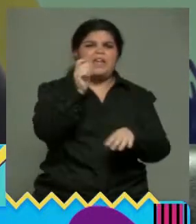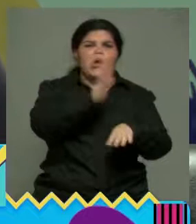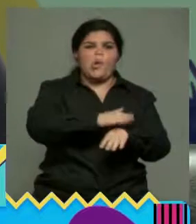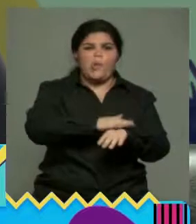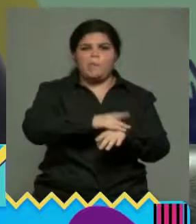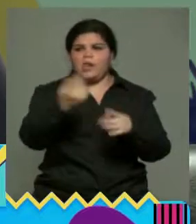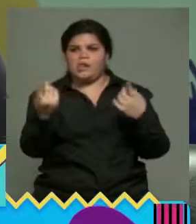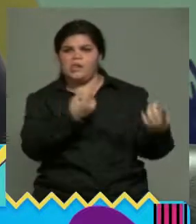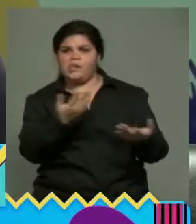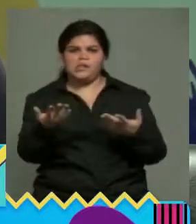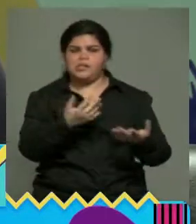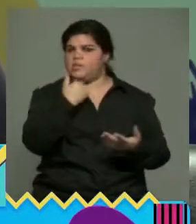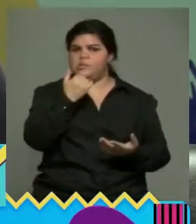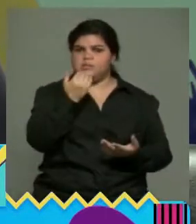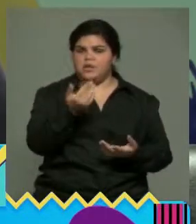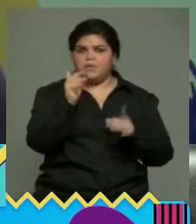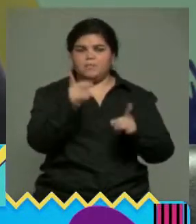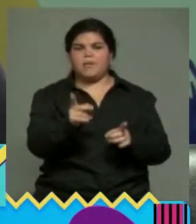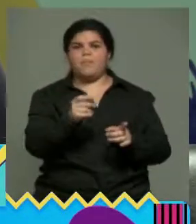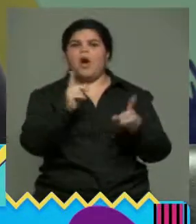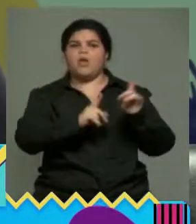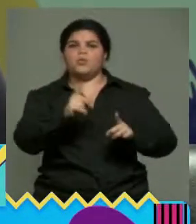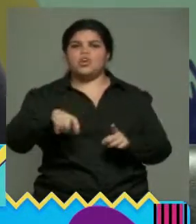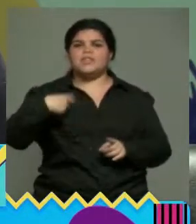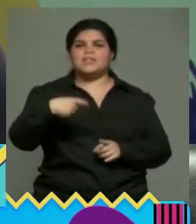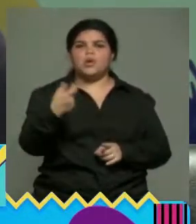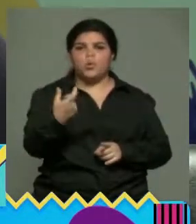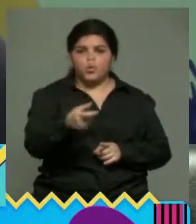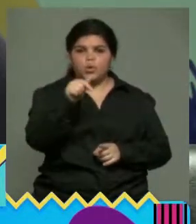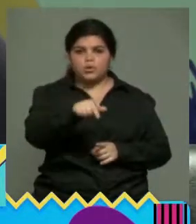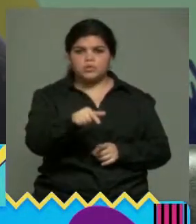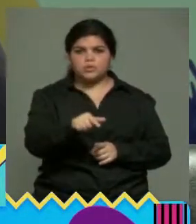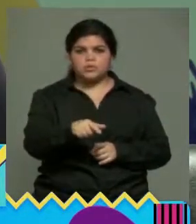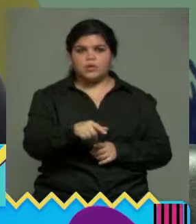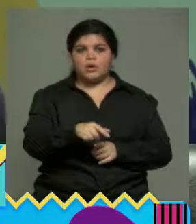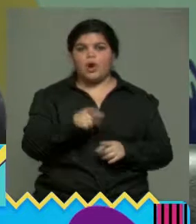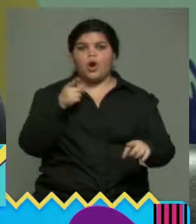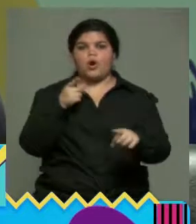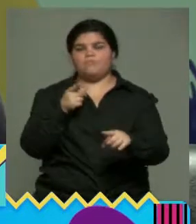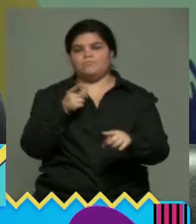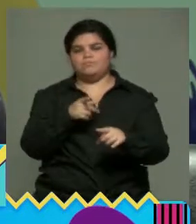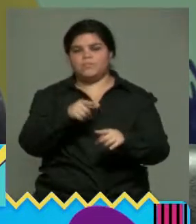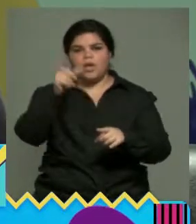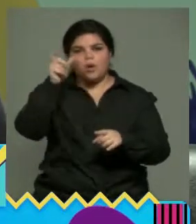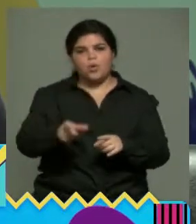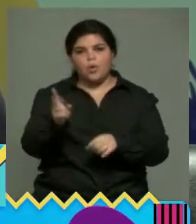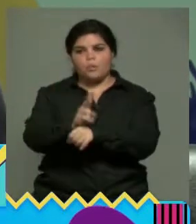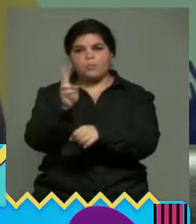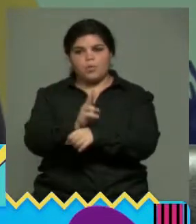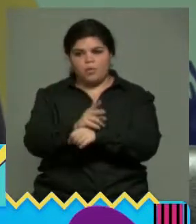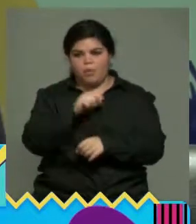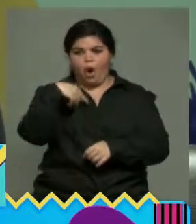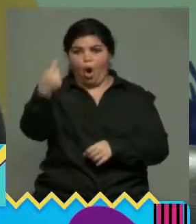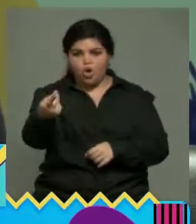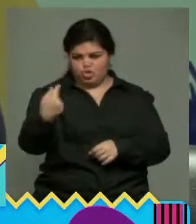vehicular contra tercero cubre los daños que yo le produzco al tercero, pero no los daños que le produce a mí. Bueno,